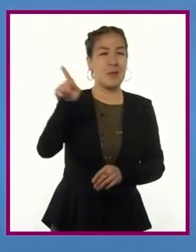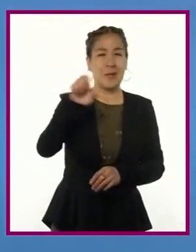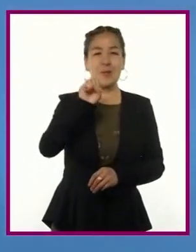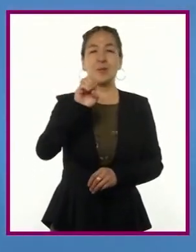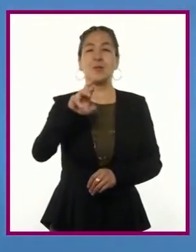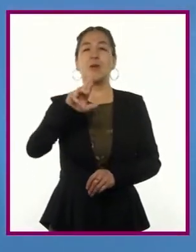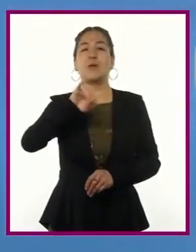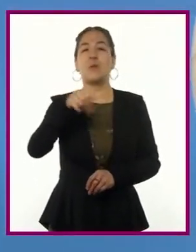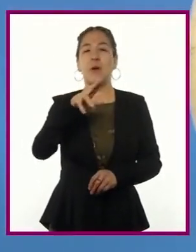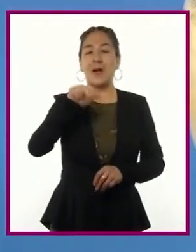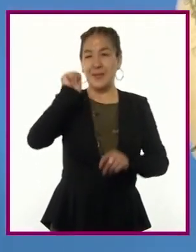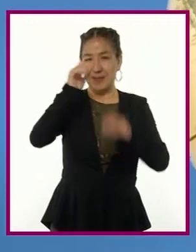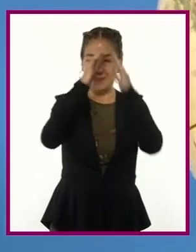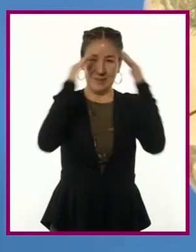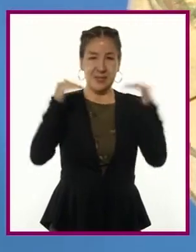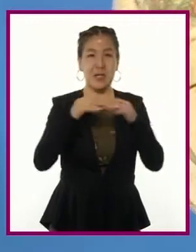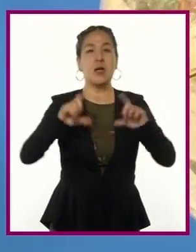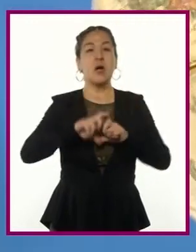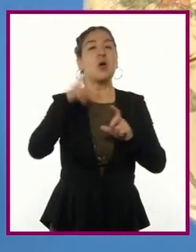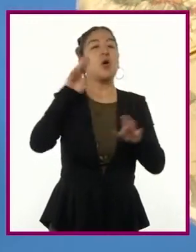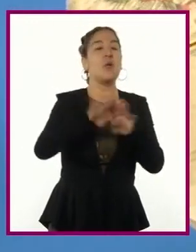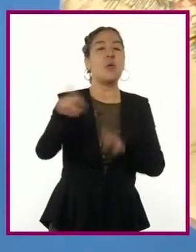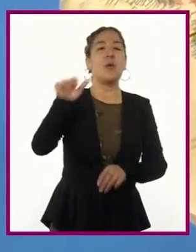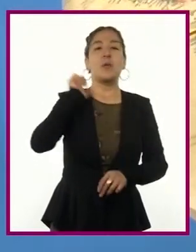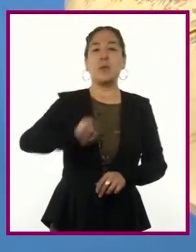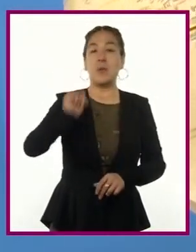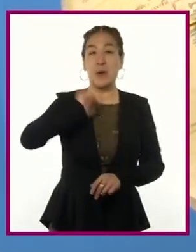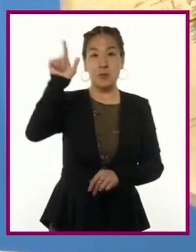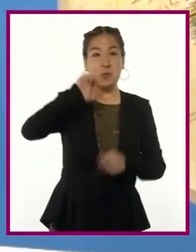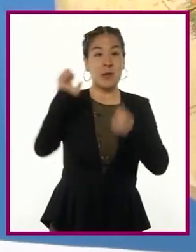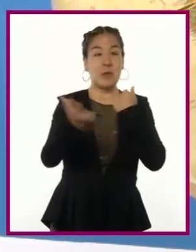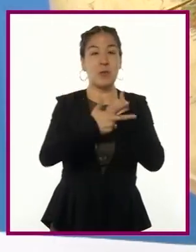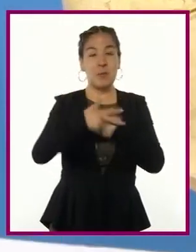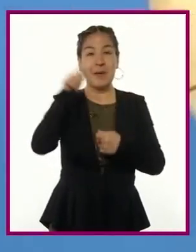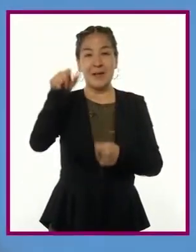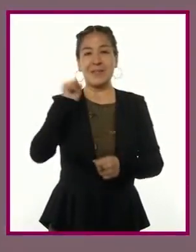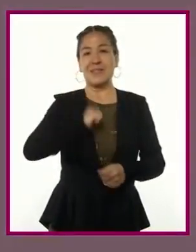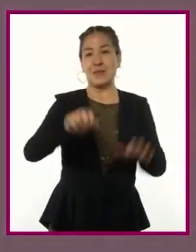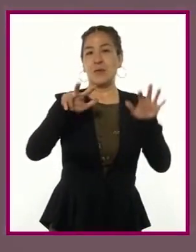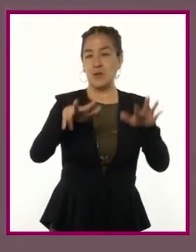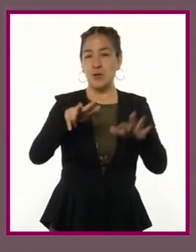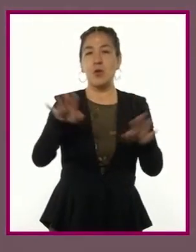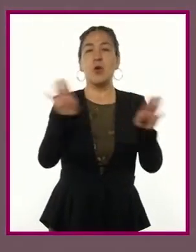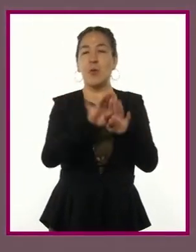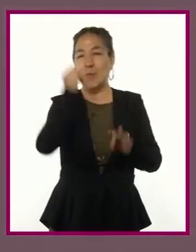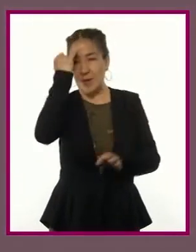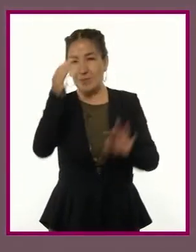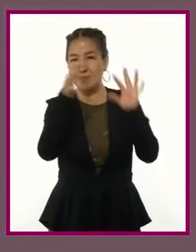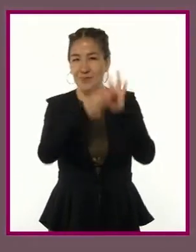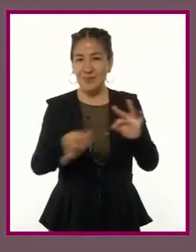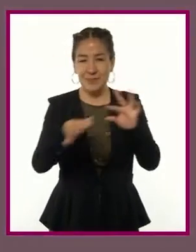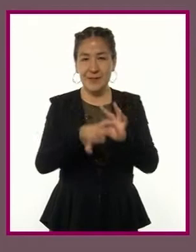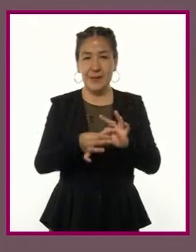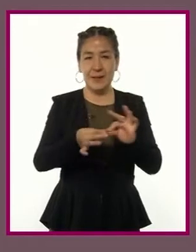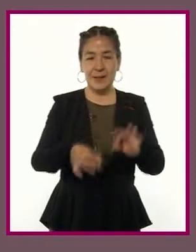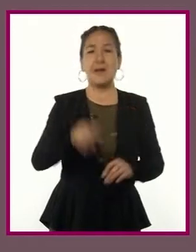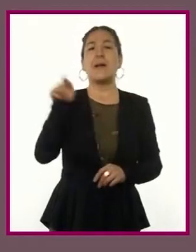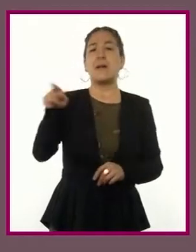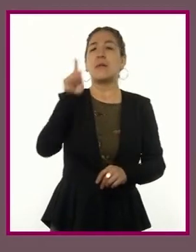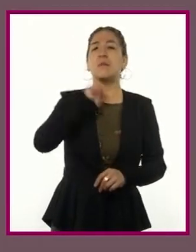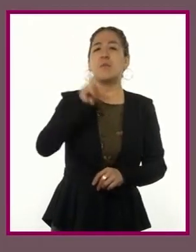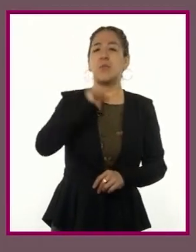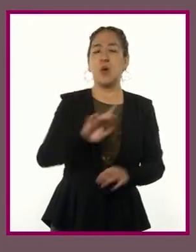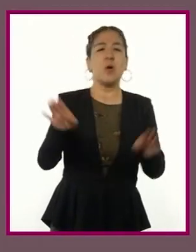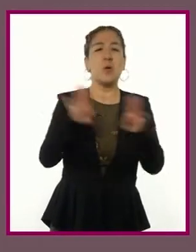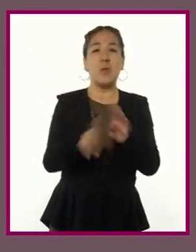es anterior a las ideas ilustradas que se gestarían en Europa durante el siglo XVIII. Podemos notar que su influencia llegó